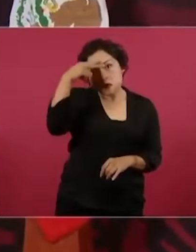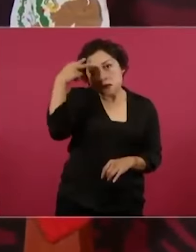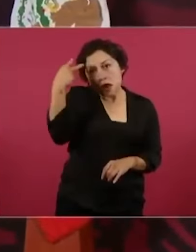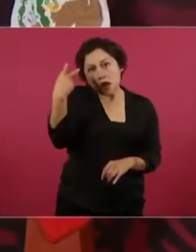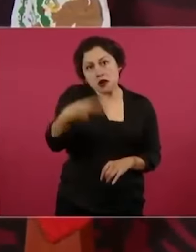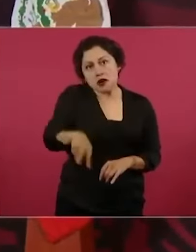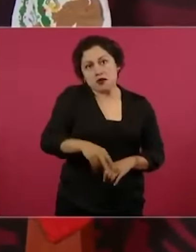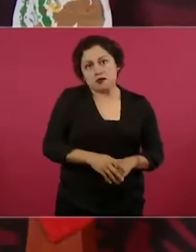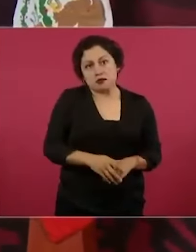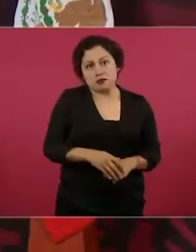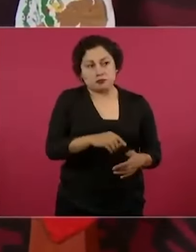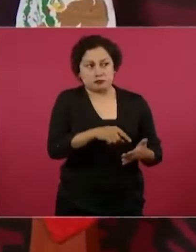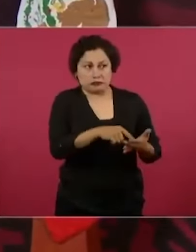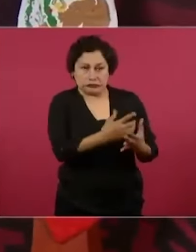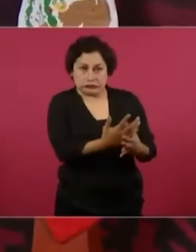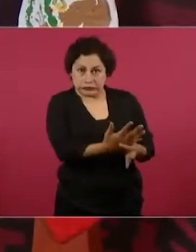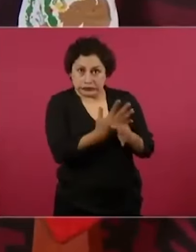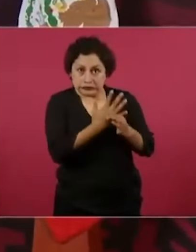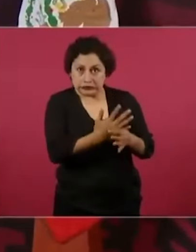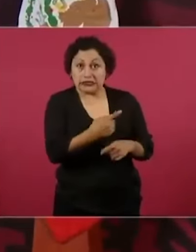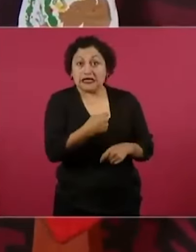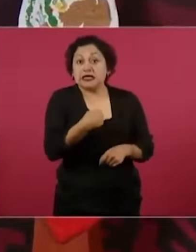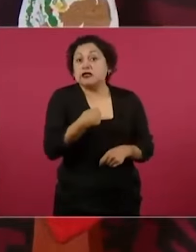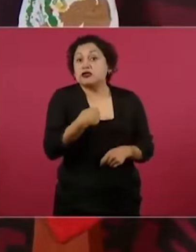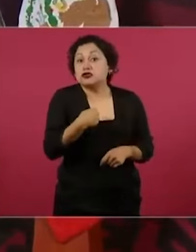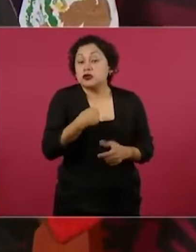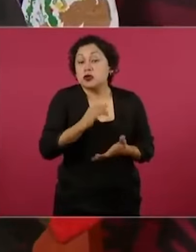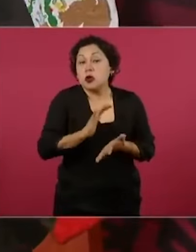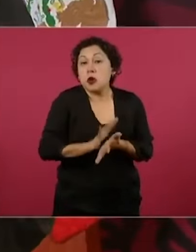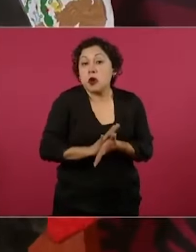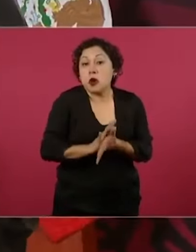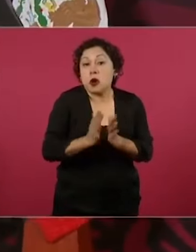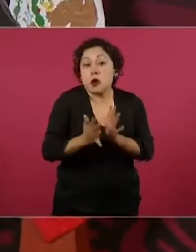vínculos con